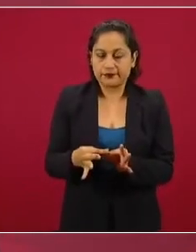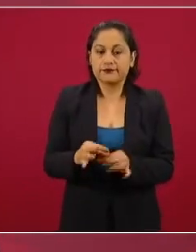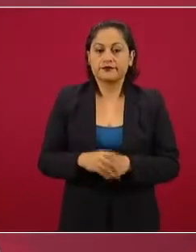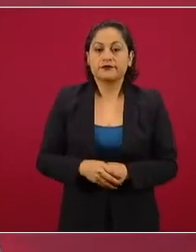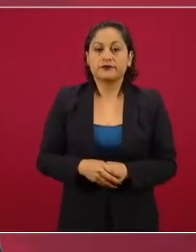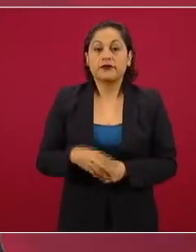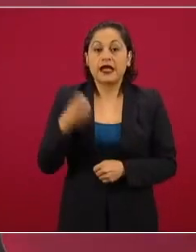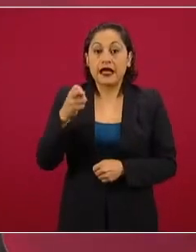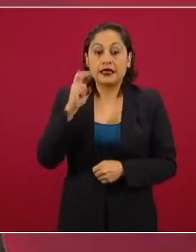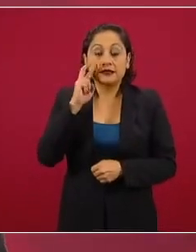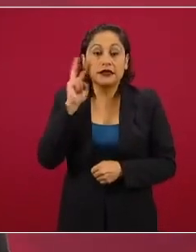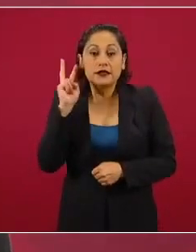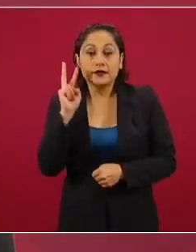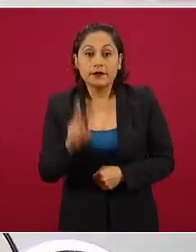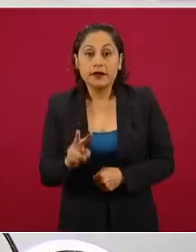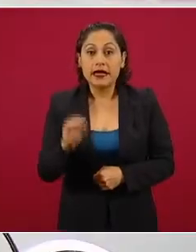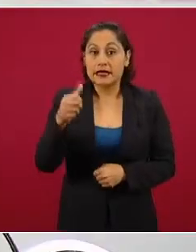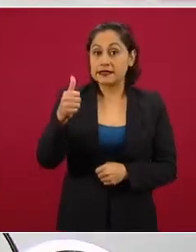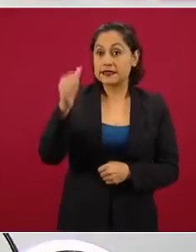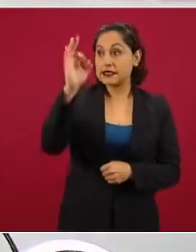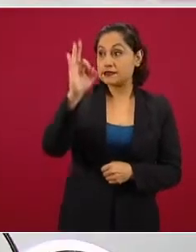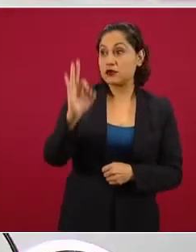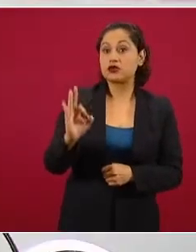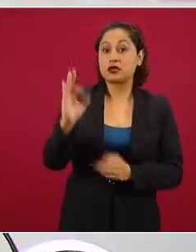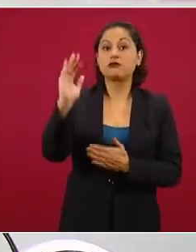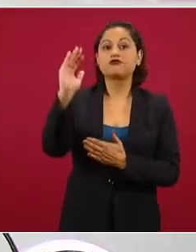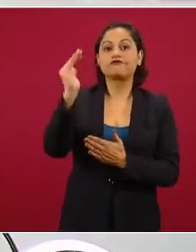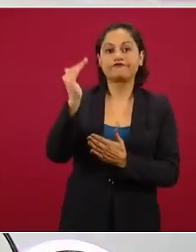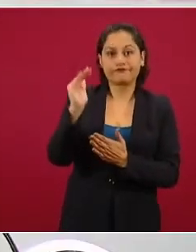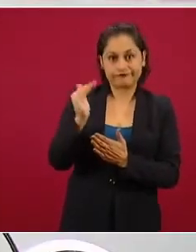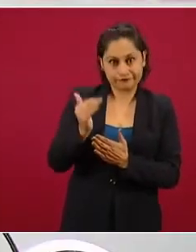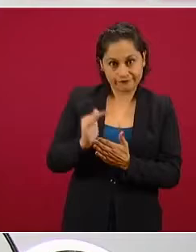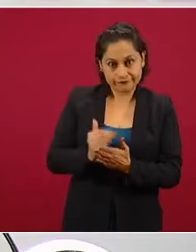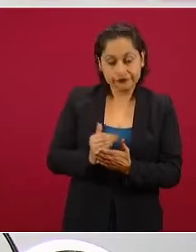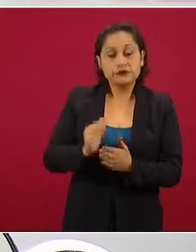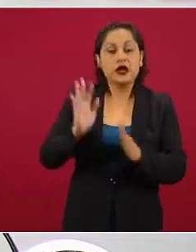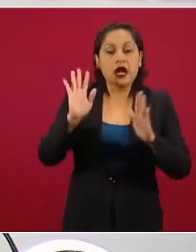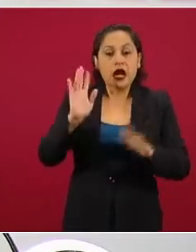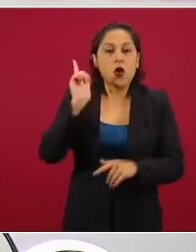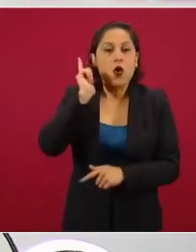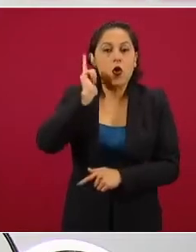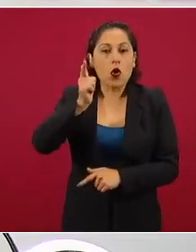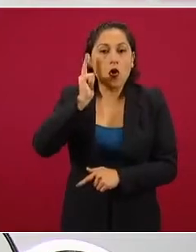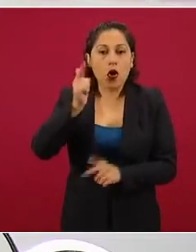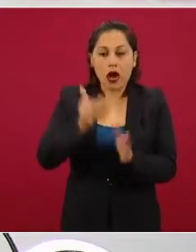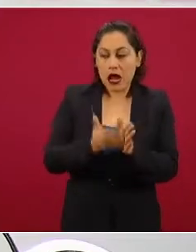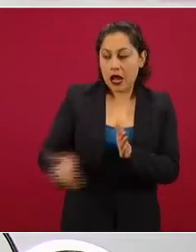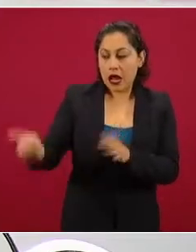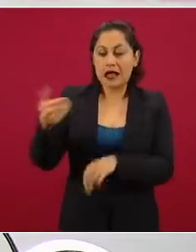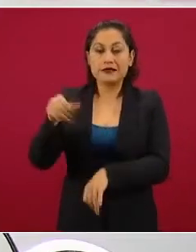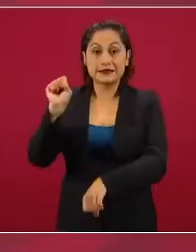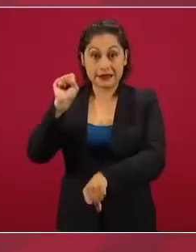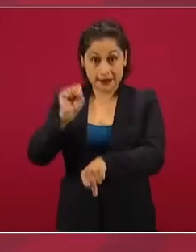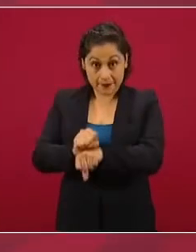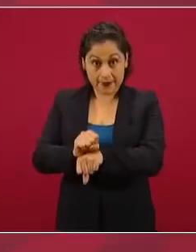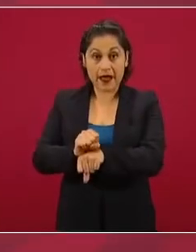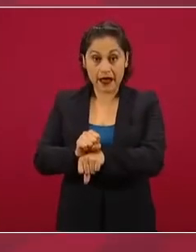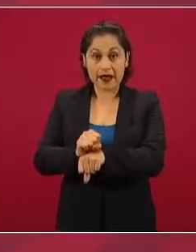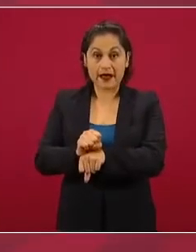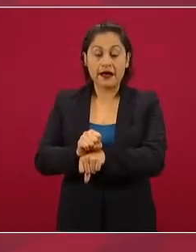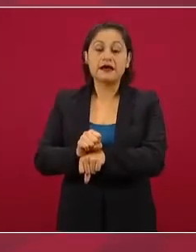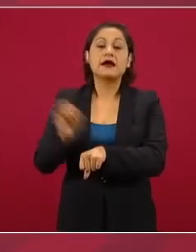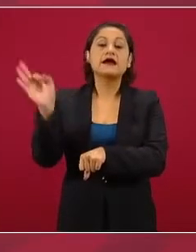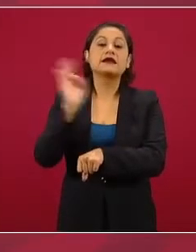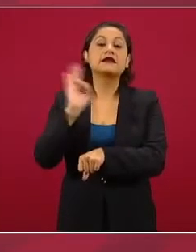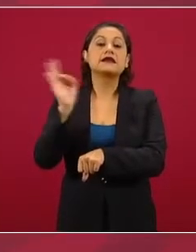menos 6%. Es esperable que a lo largo de la semana esta reducción se pudiera perder, menos 6, menos 5,